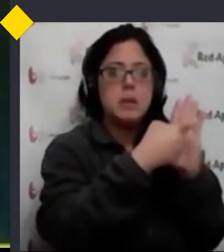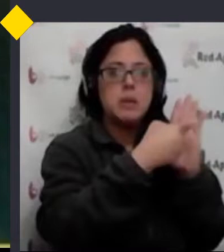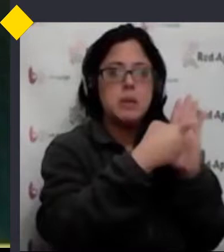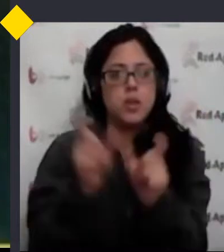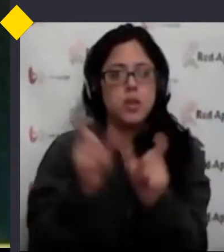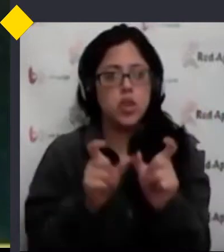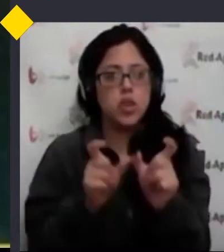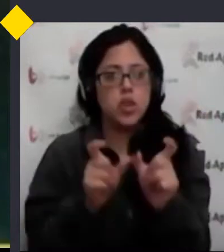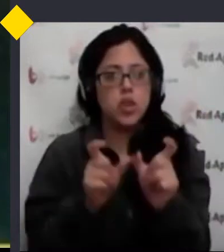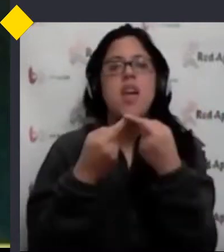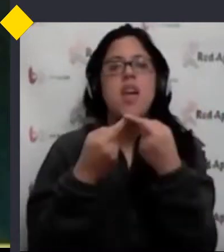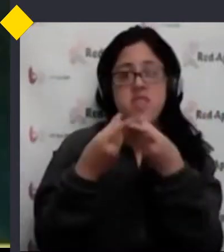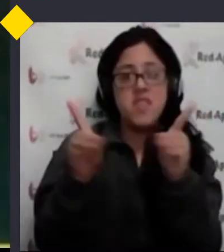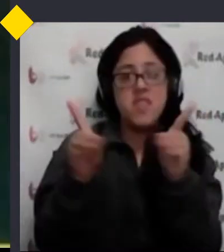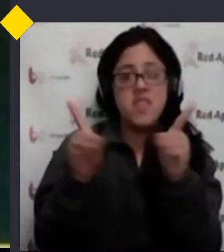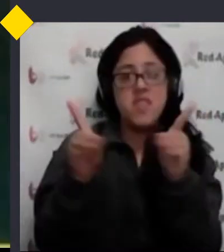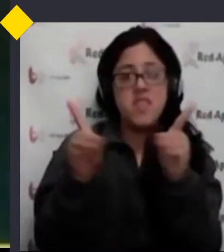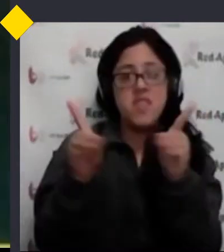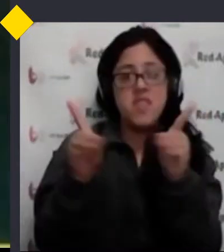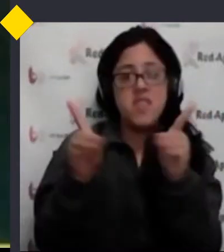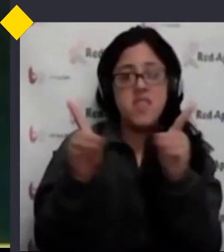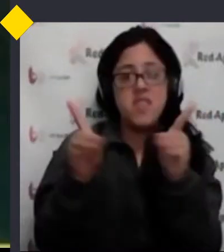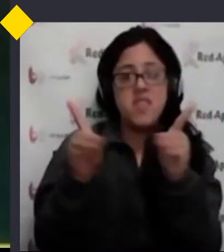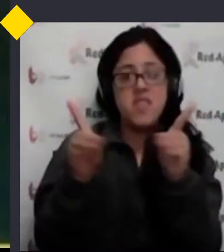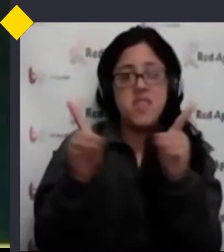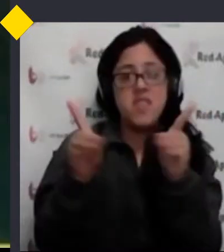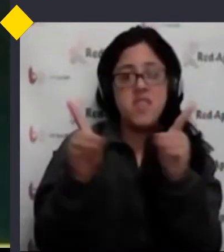a diferencia de, creo, casi todos los otros grupos